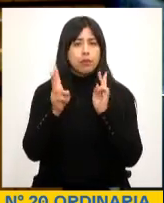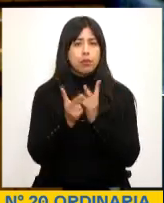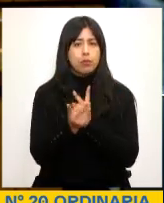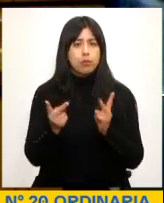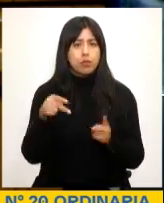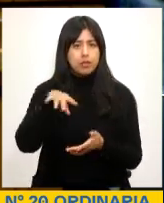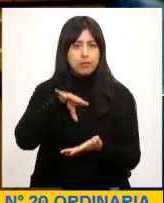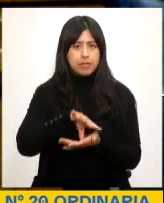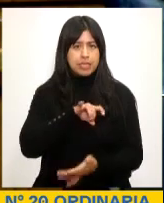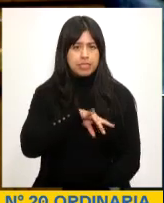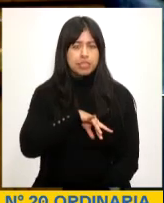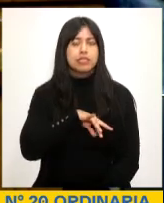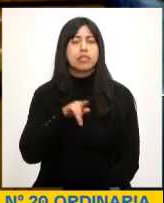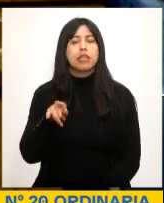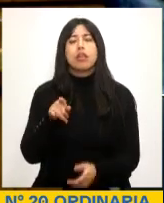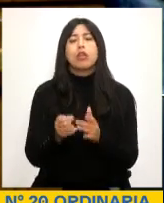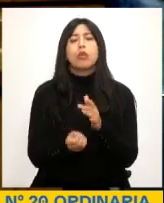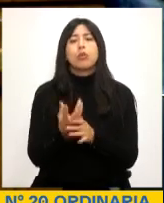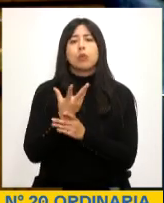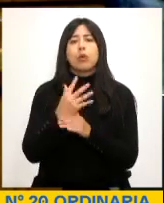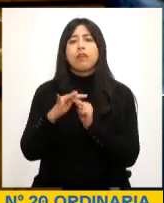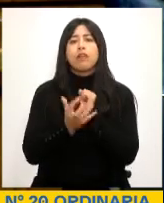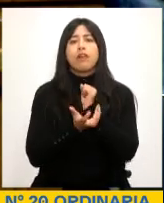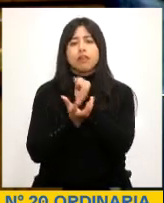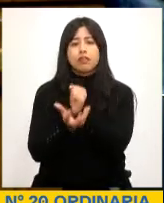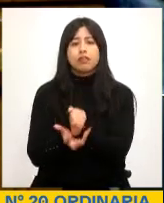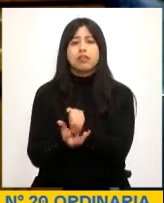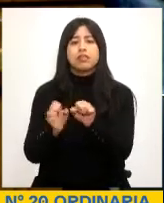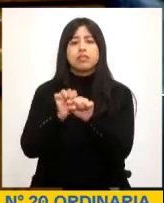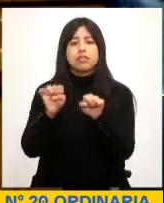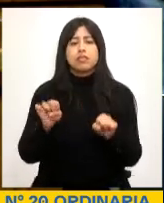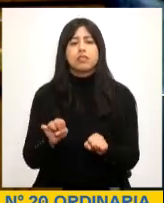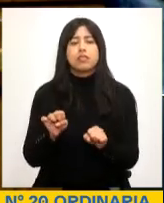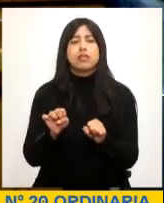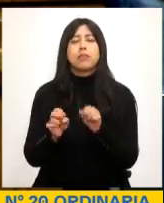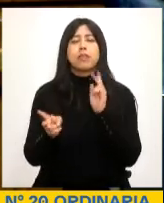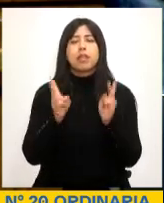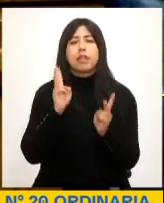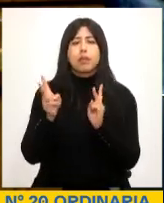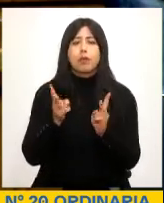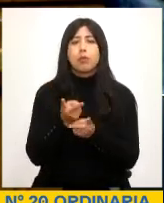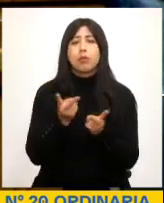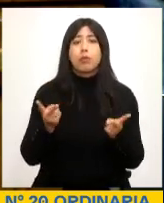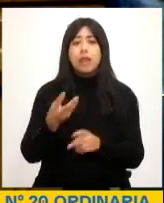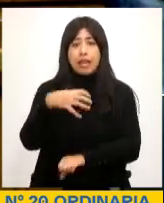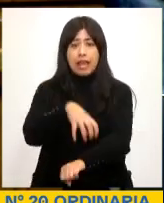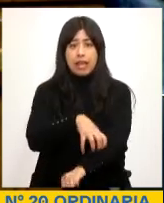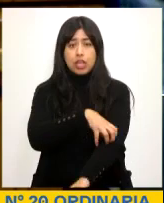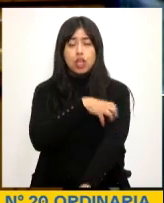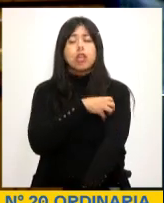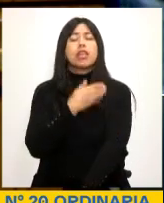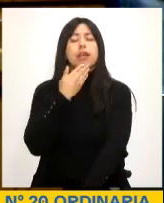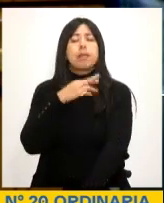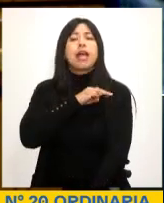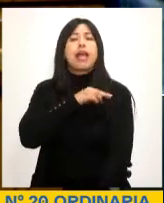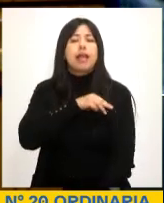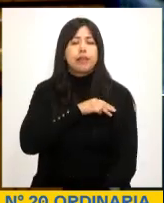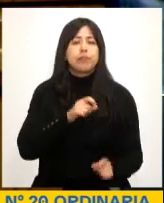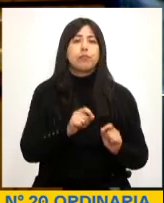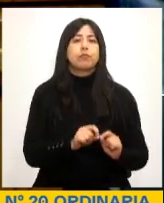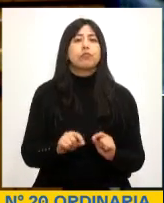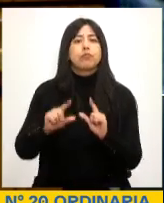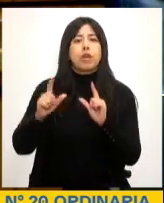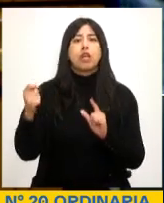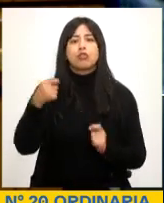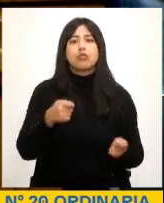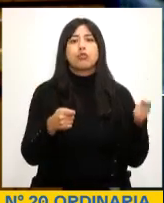que hace este proyecto es definir un nuevo marco de financiamiento para los sistemas de transporte público de regiones y de La Metropolitana aumentando el monto del subsidio